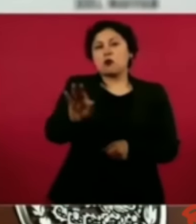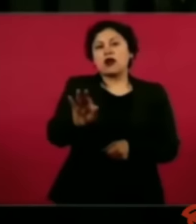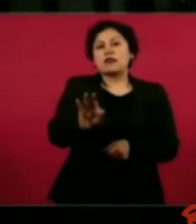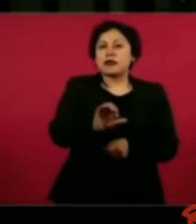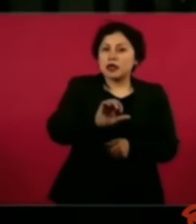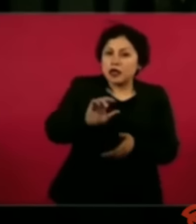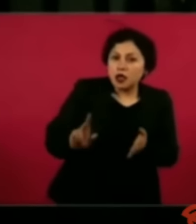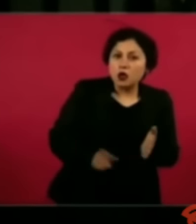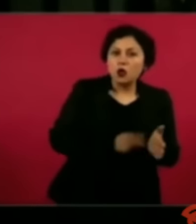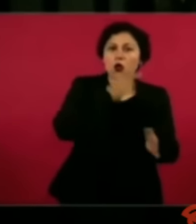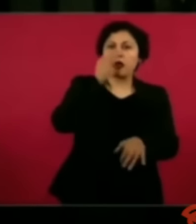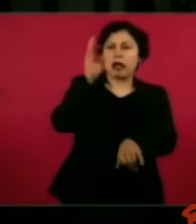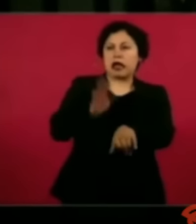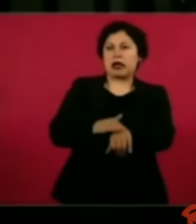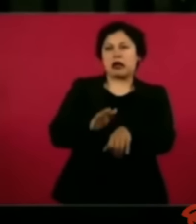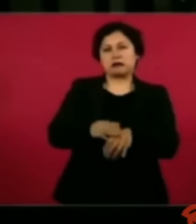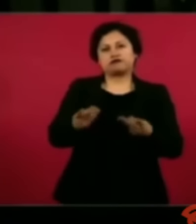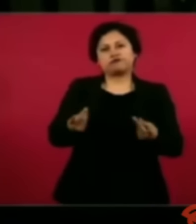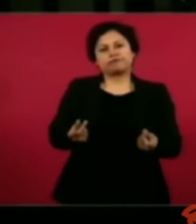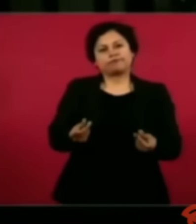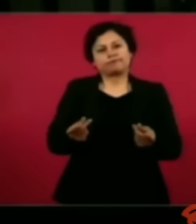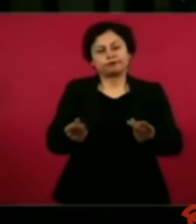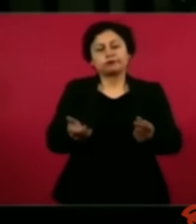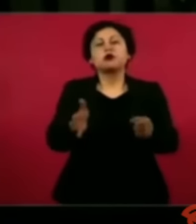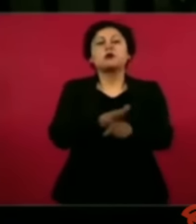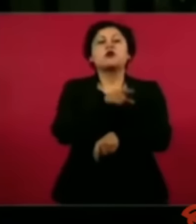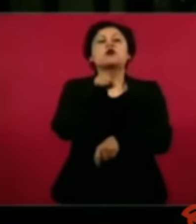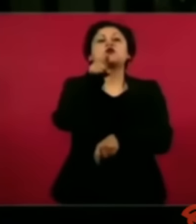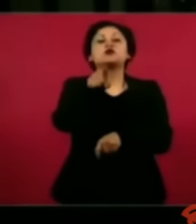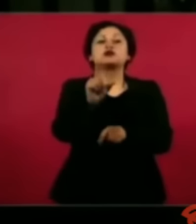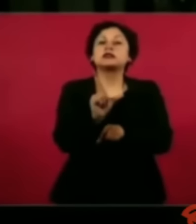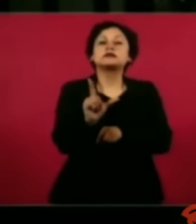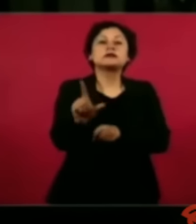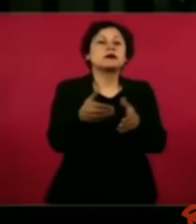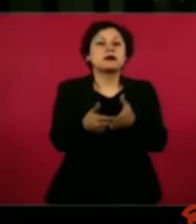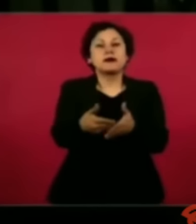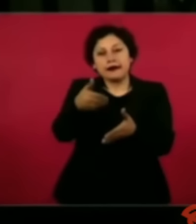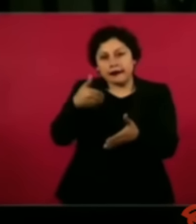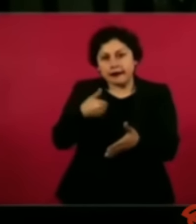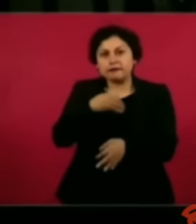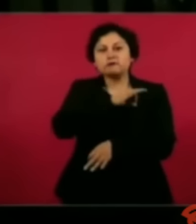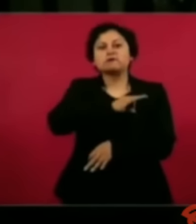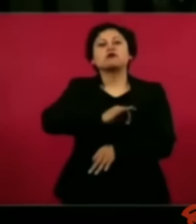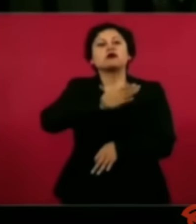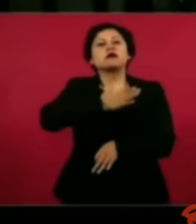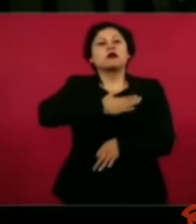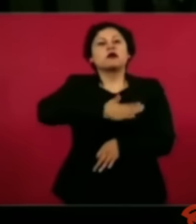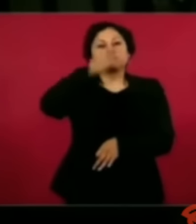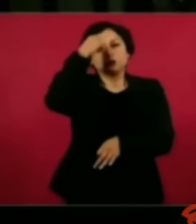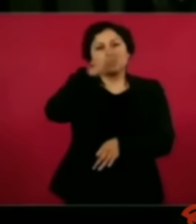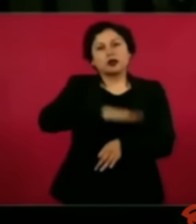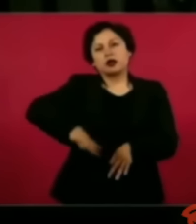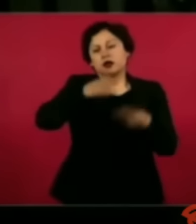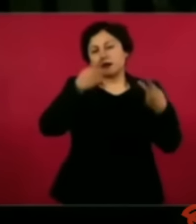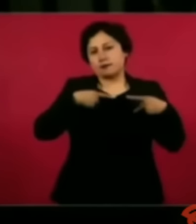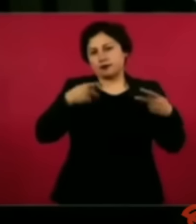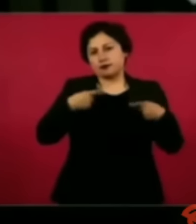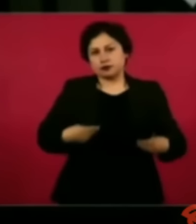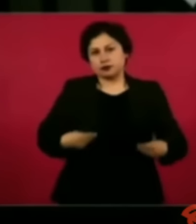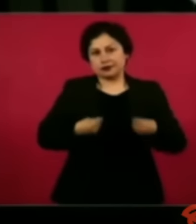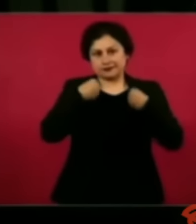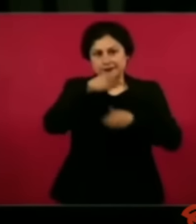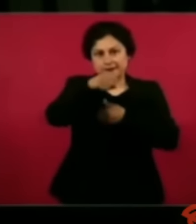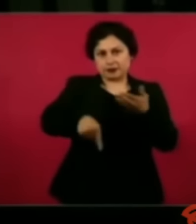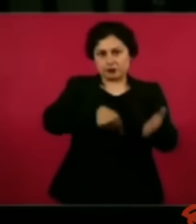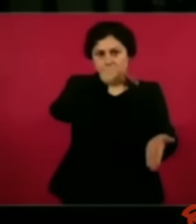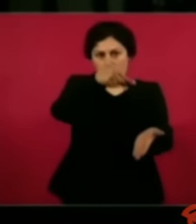alguna manera antes de que usted se vaya y se pueda celebrar esta justicia para la gente del ejido Antonio Rosales, antes